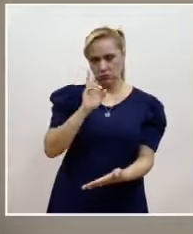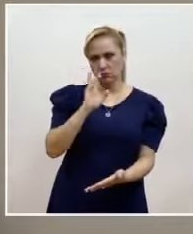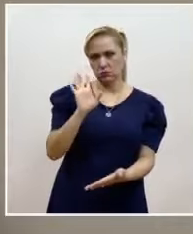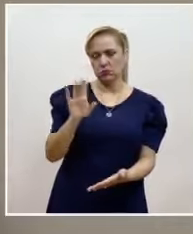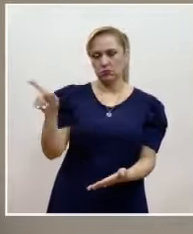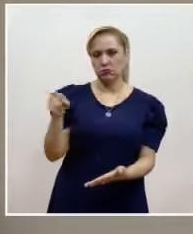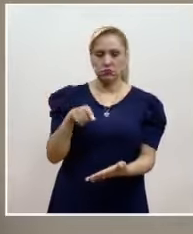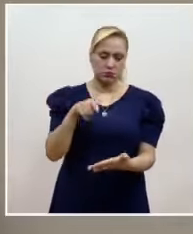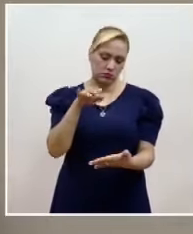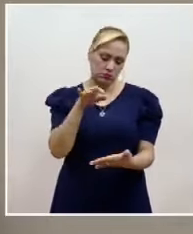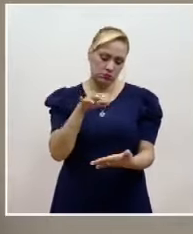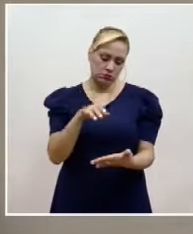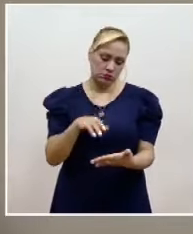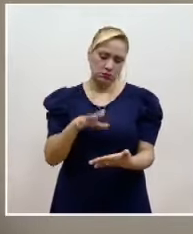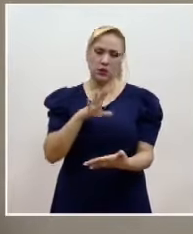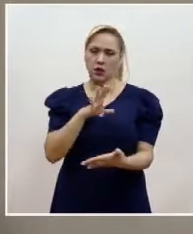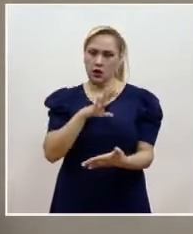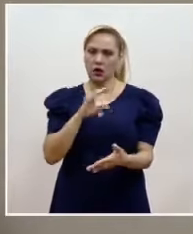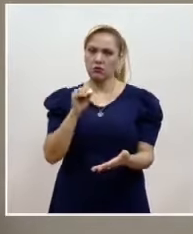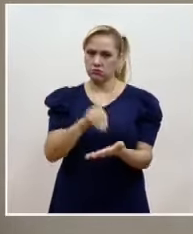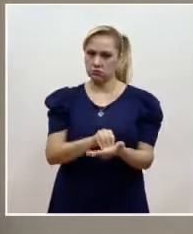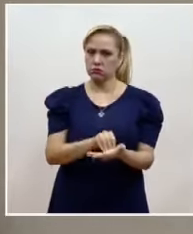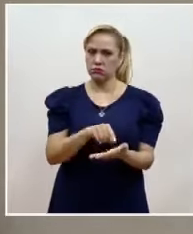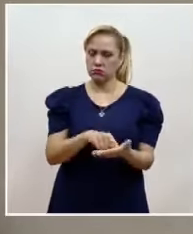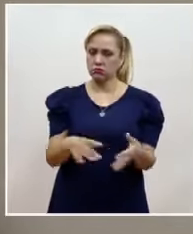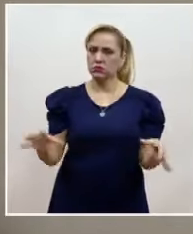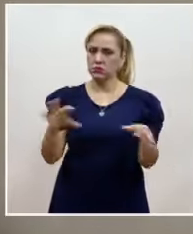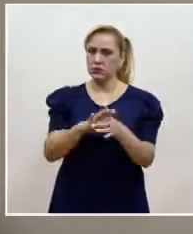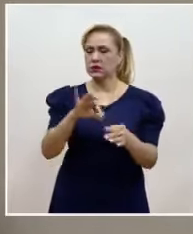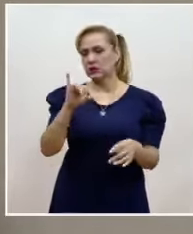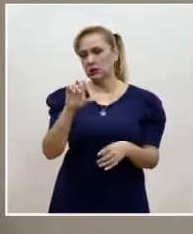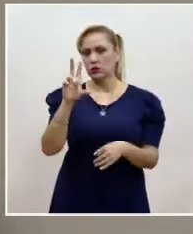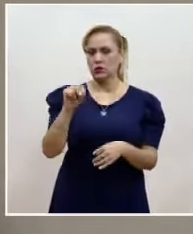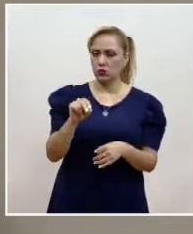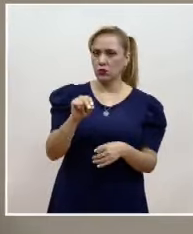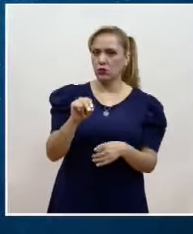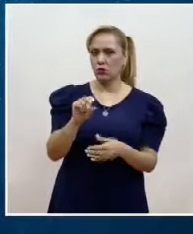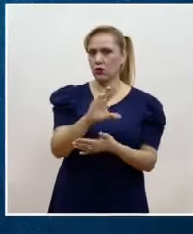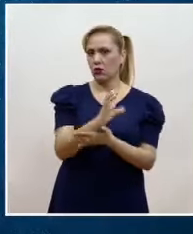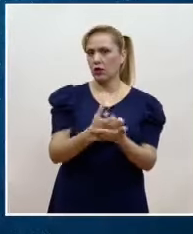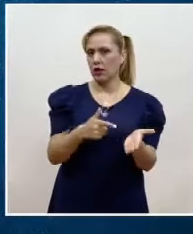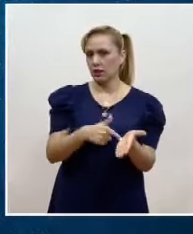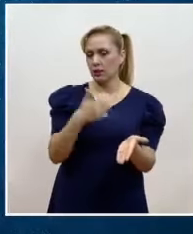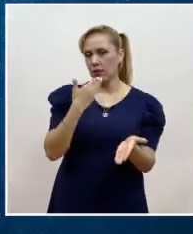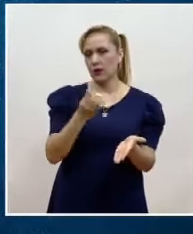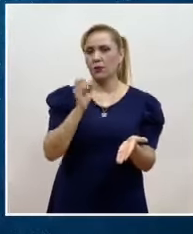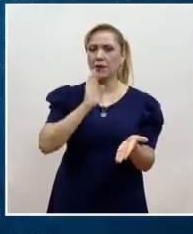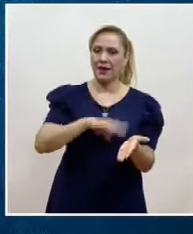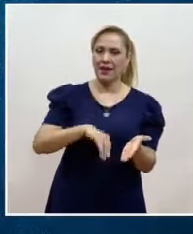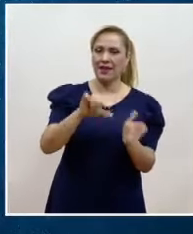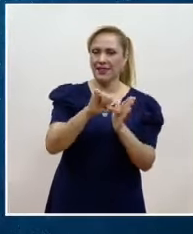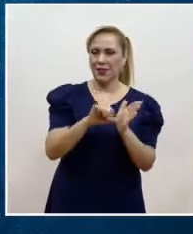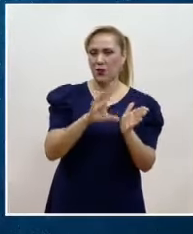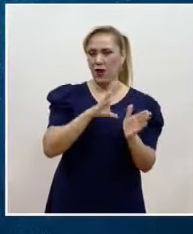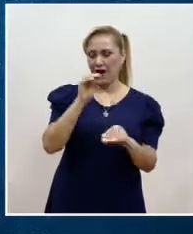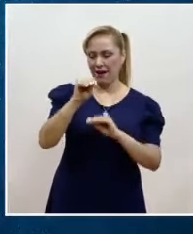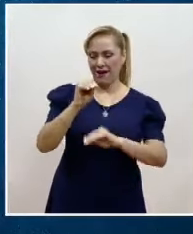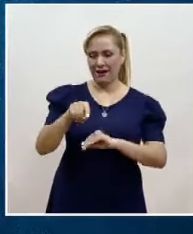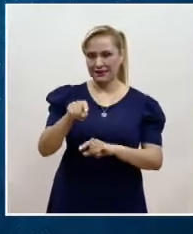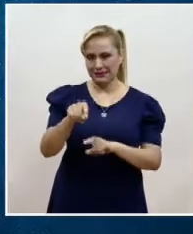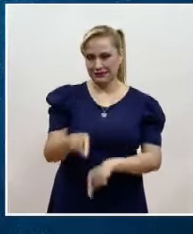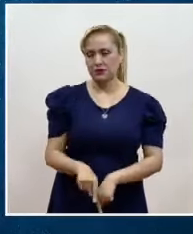ya existen muchísimos programas en México, en todos lados existen, de hecho es una de las mayores de los ejemplos que más suceden,